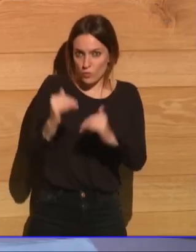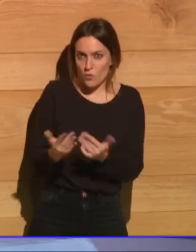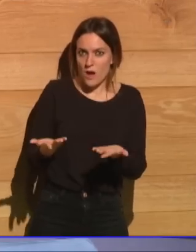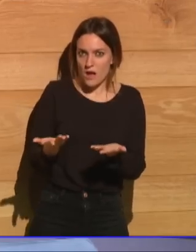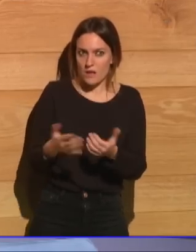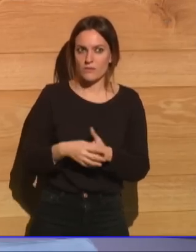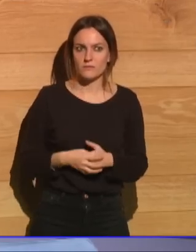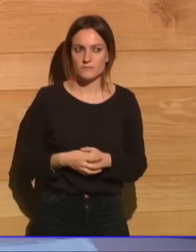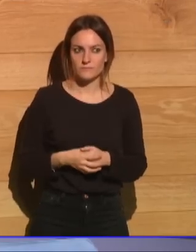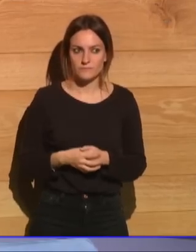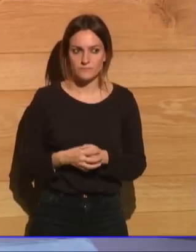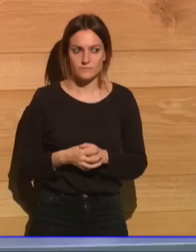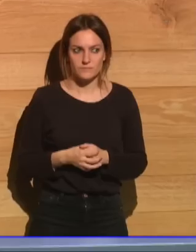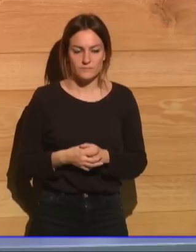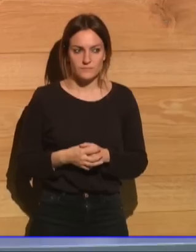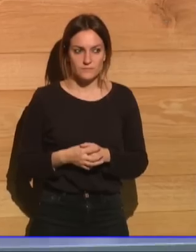menos claras.